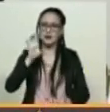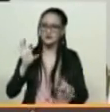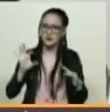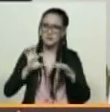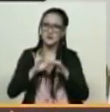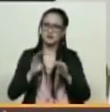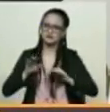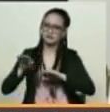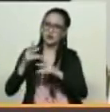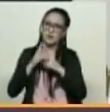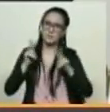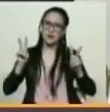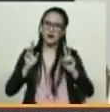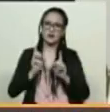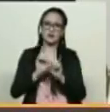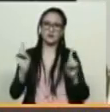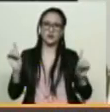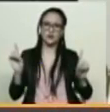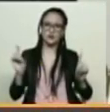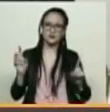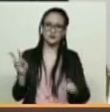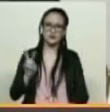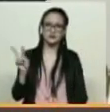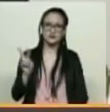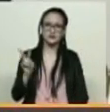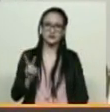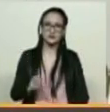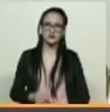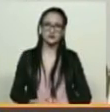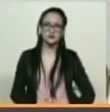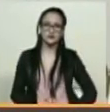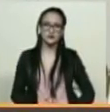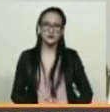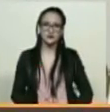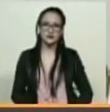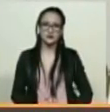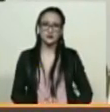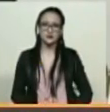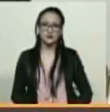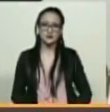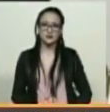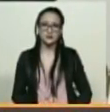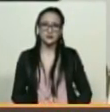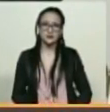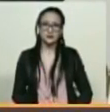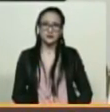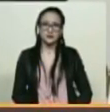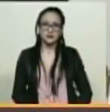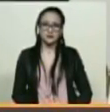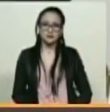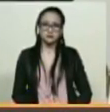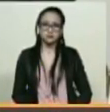a favor de la paz y la democracia venezolana. Luego está por Russia Today, Eric Ortega.